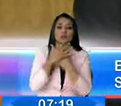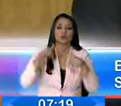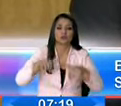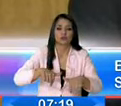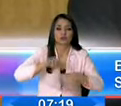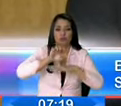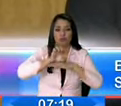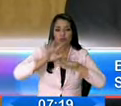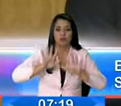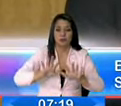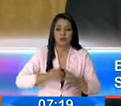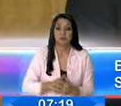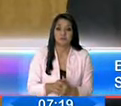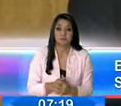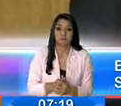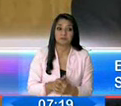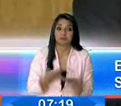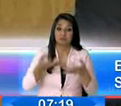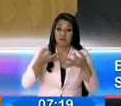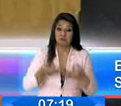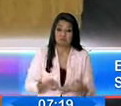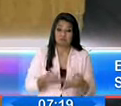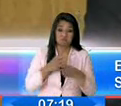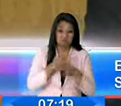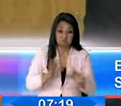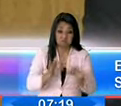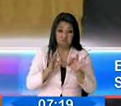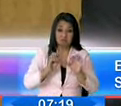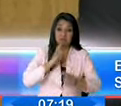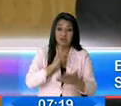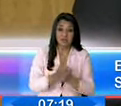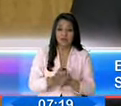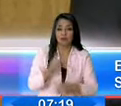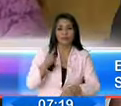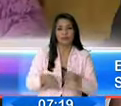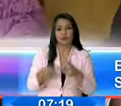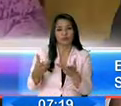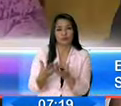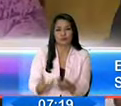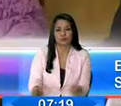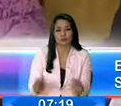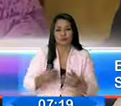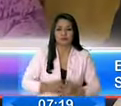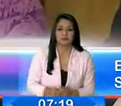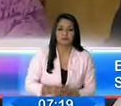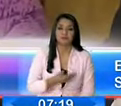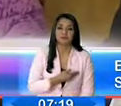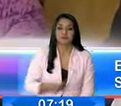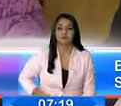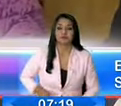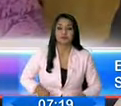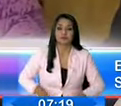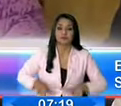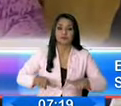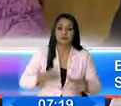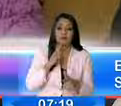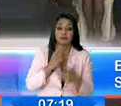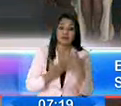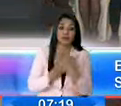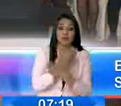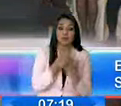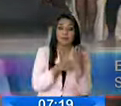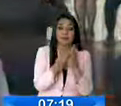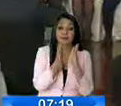economía, pues sin un diagnóstico correcto no podremos tomar las medidas correctas. El primer mandatario enfatizó que los nuevos integrantes del